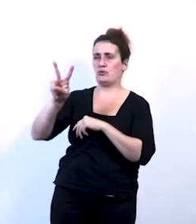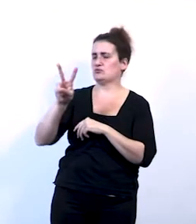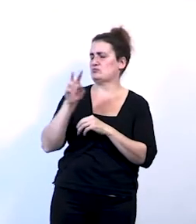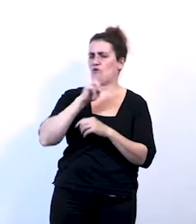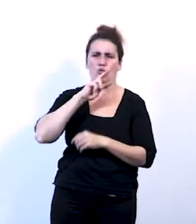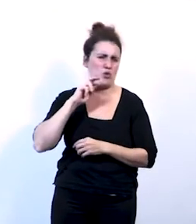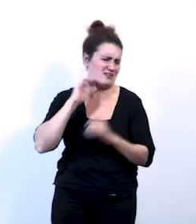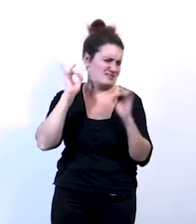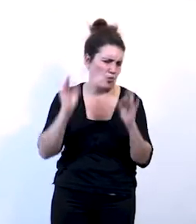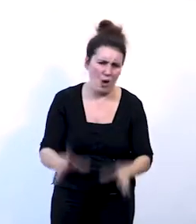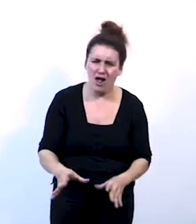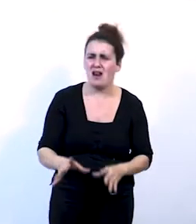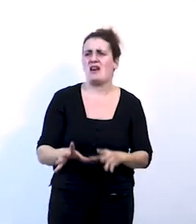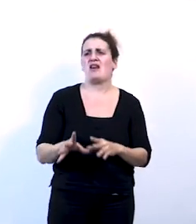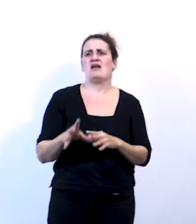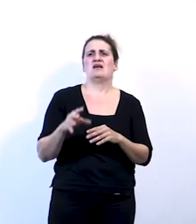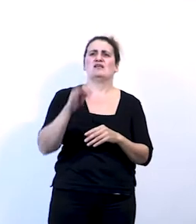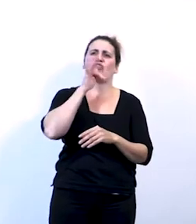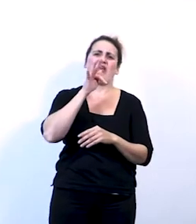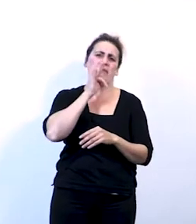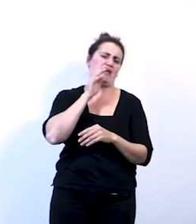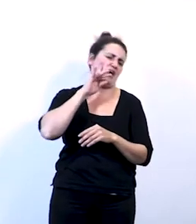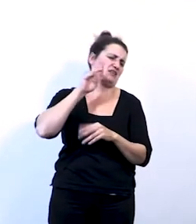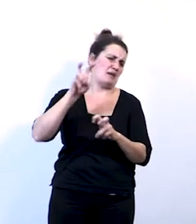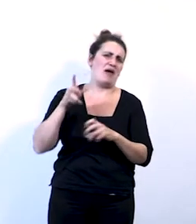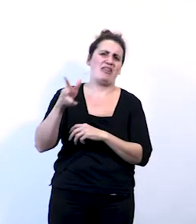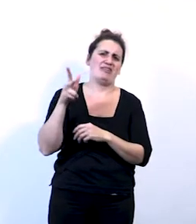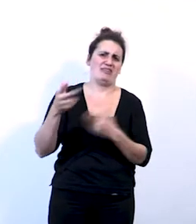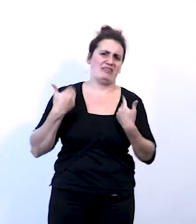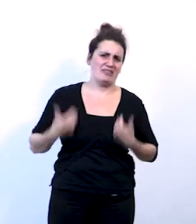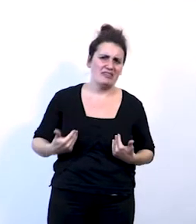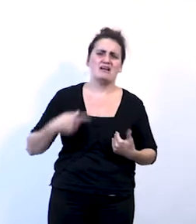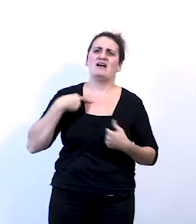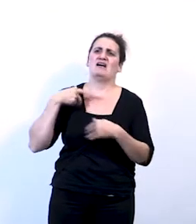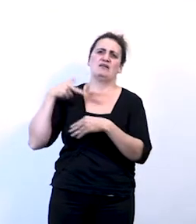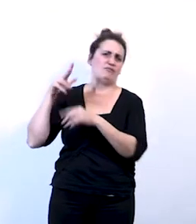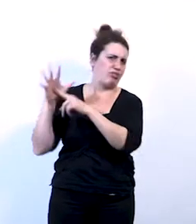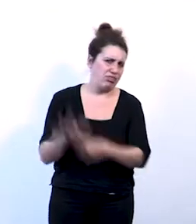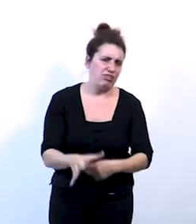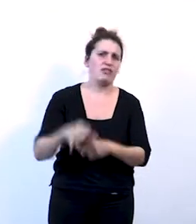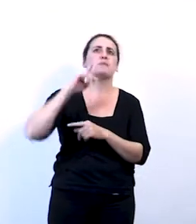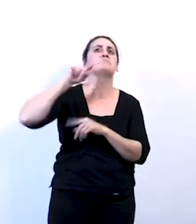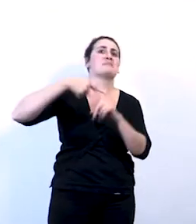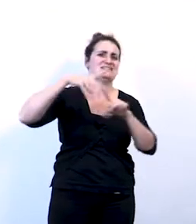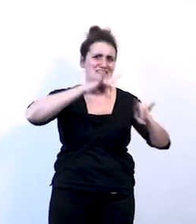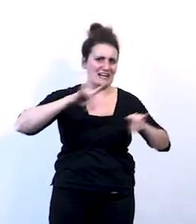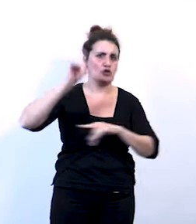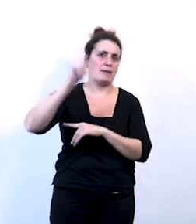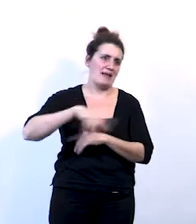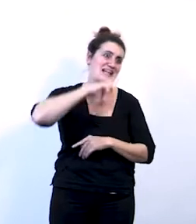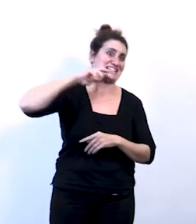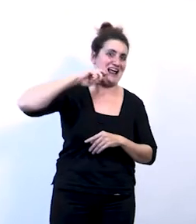igual de que repiten la vulneración continua de los derechos humanos y que incluso el territorio que va ganando